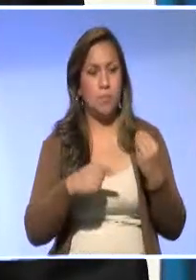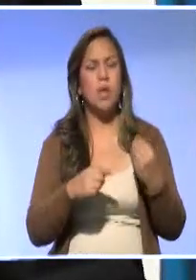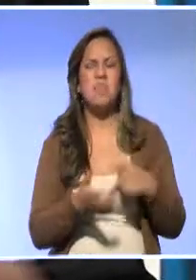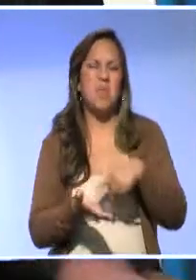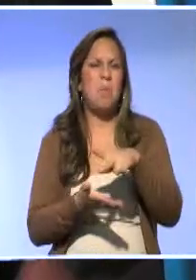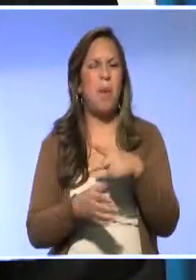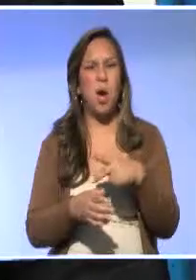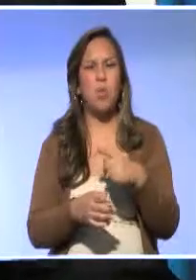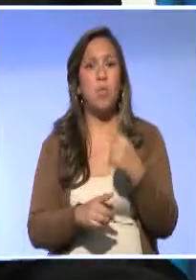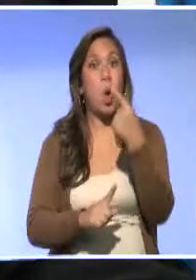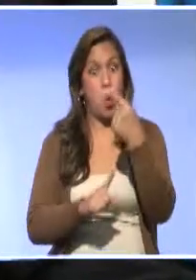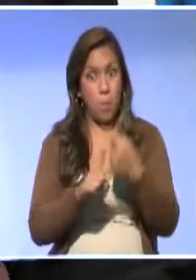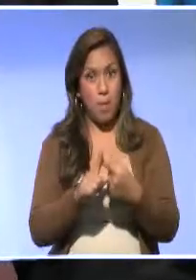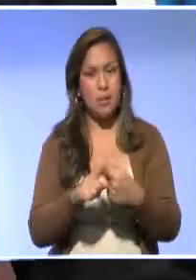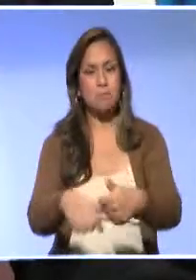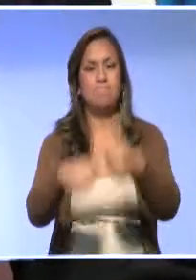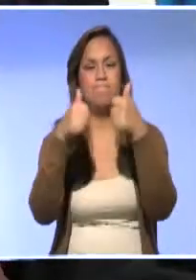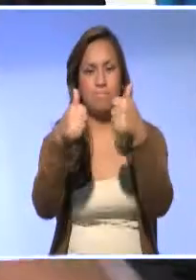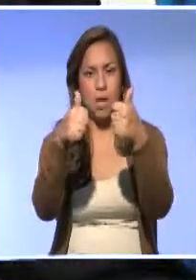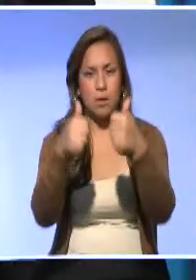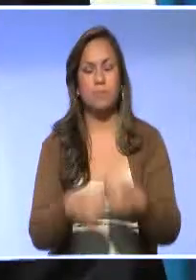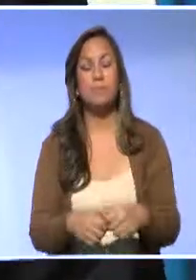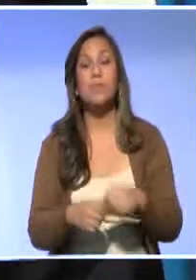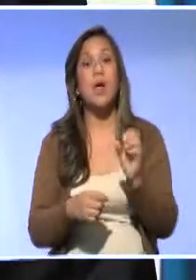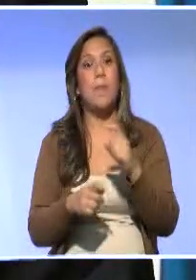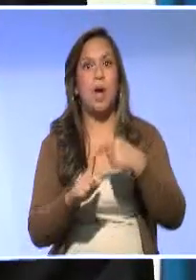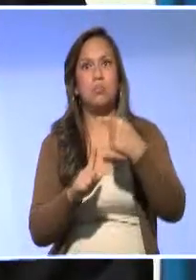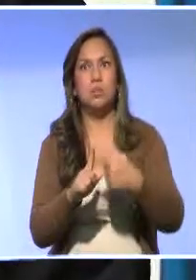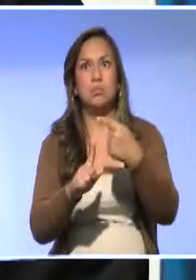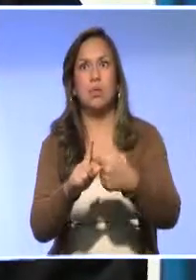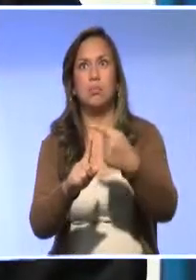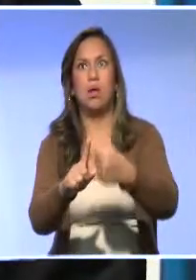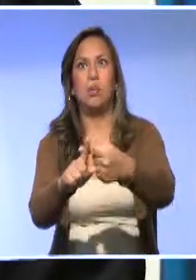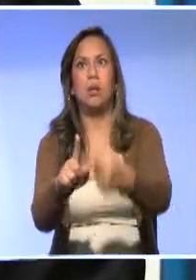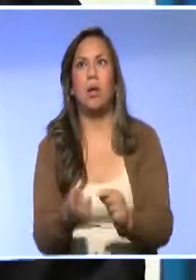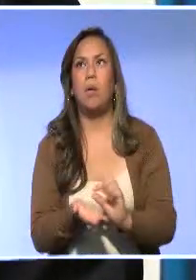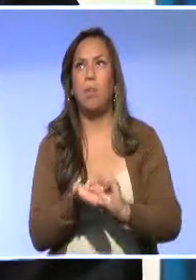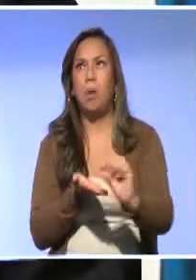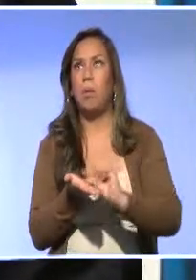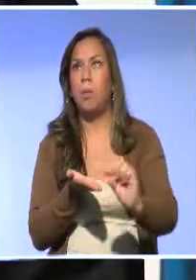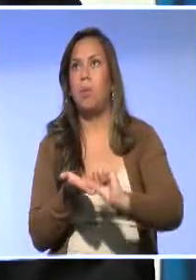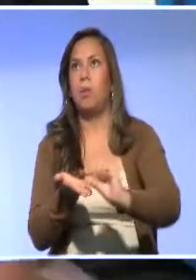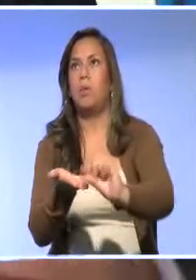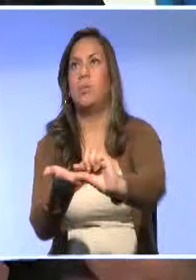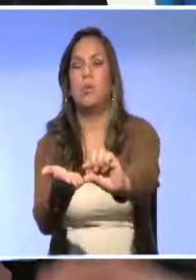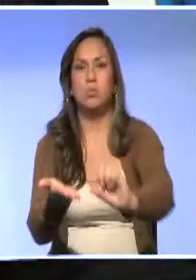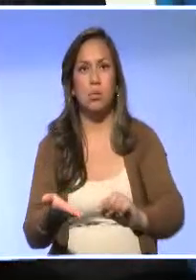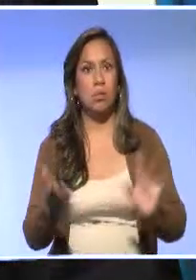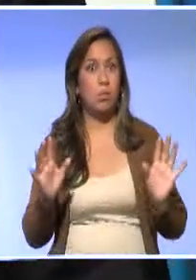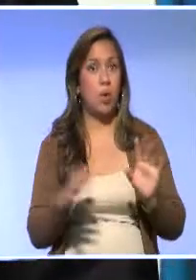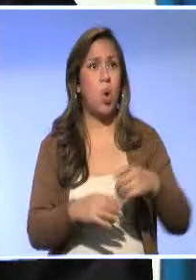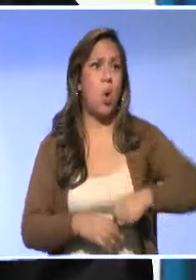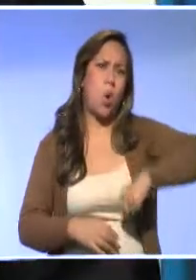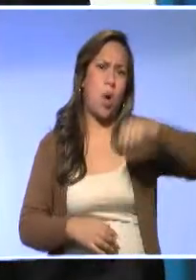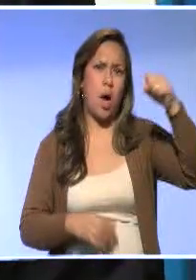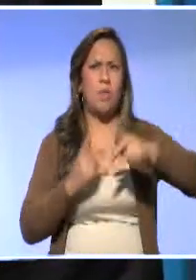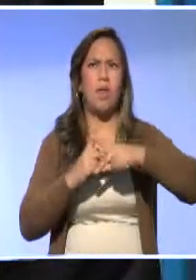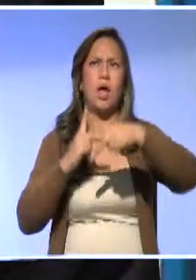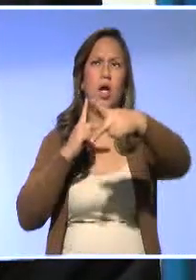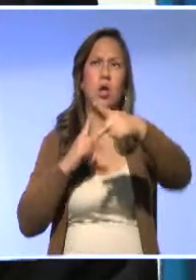fin de mes y usted con eso gana por ejemplo dentro de las promociones de tarjetas de crédito los famosos viajes los kilómetros las millas los